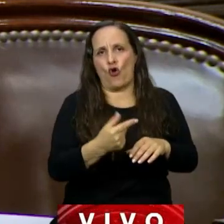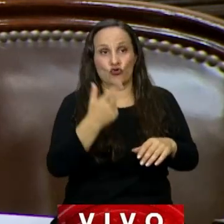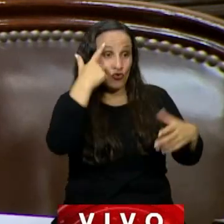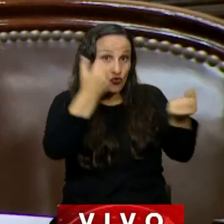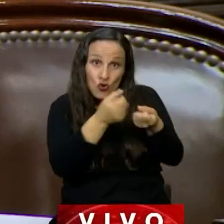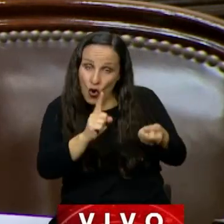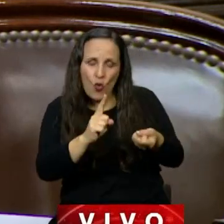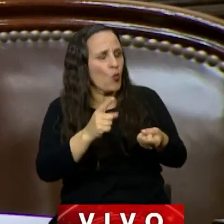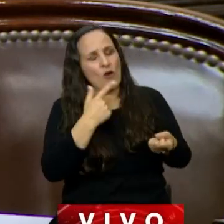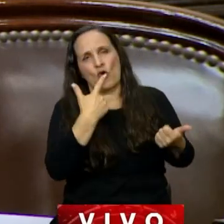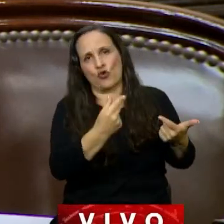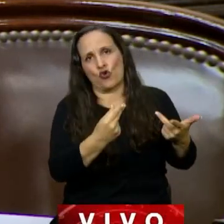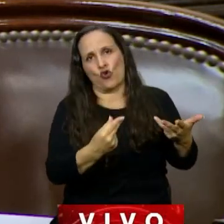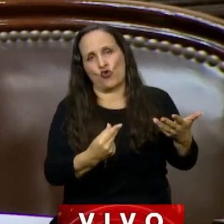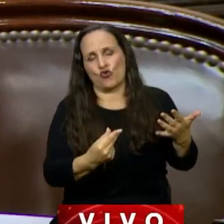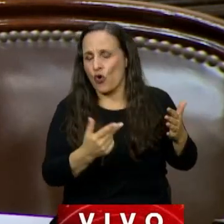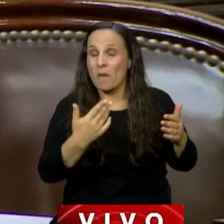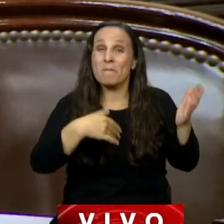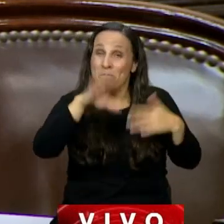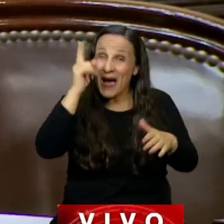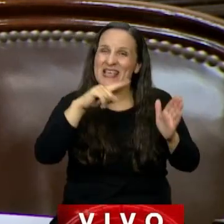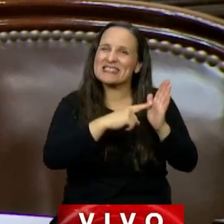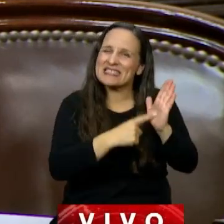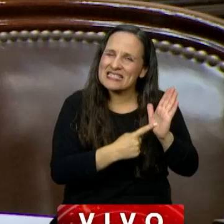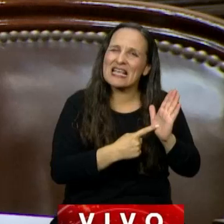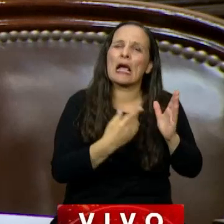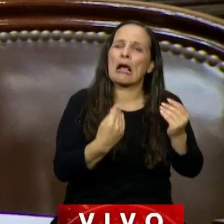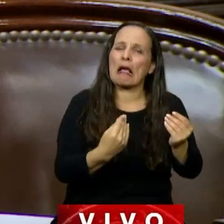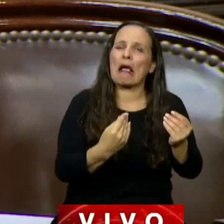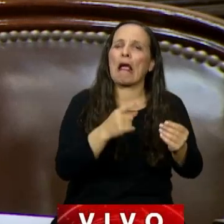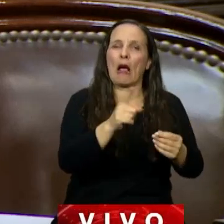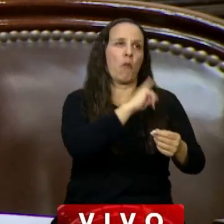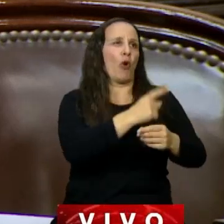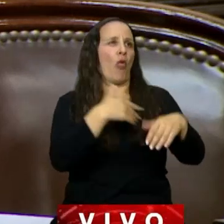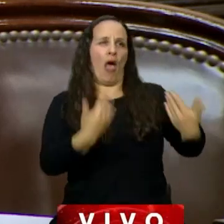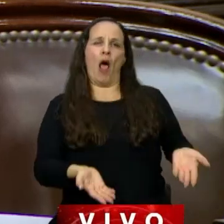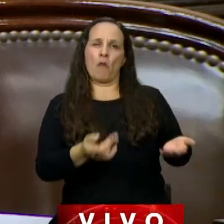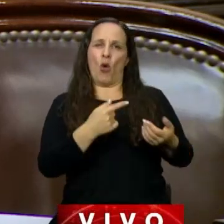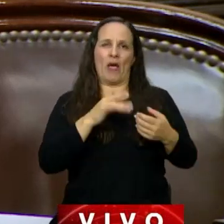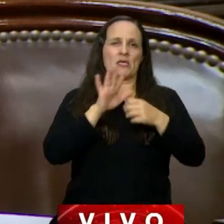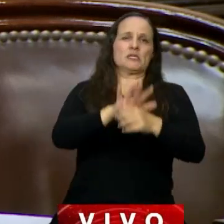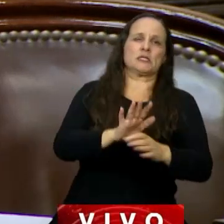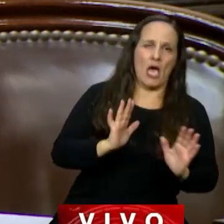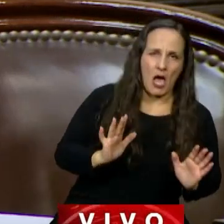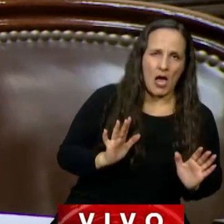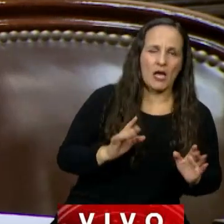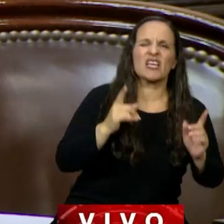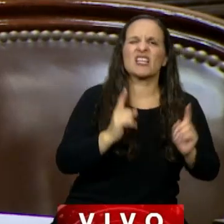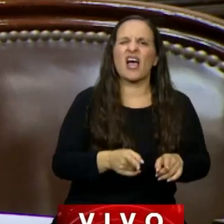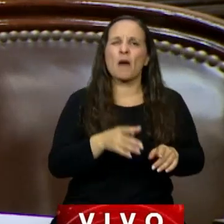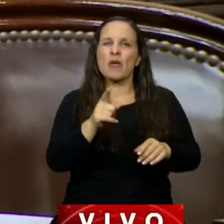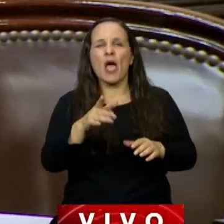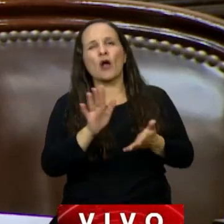de acuerdo y que sobre todo significa abuso de posición de un poder sobre otro y la persecución del